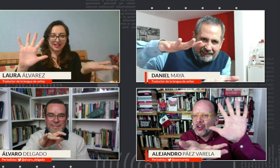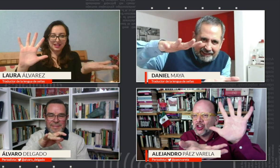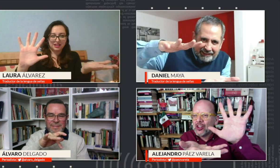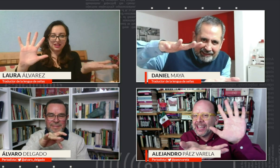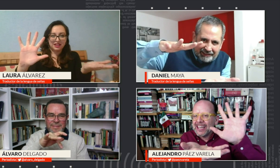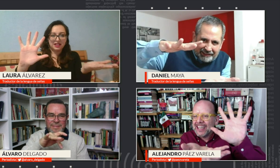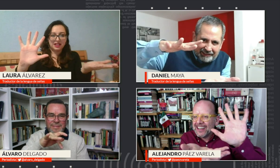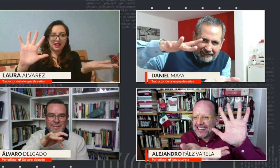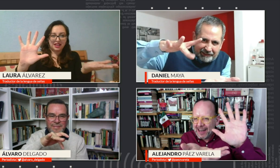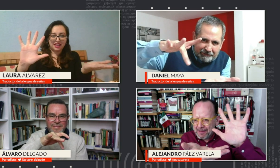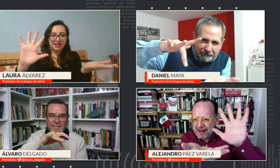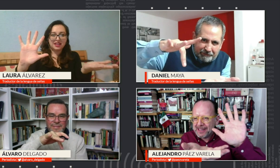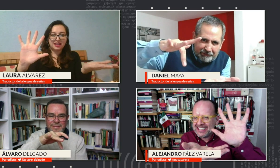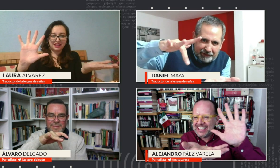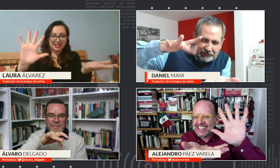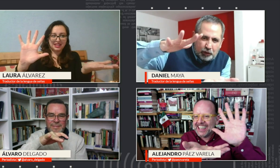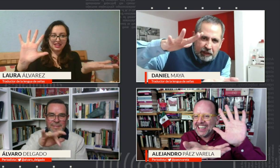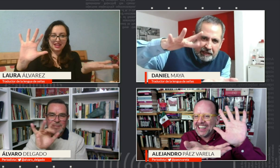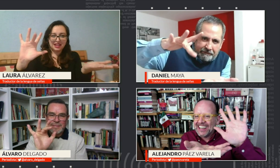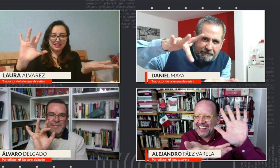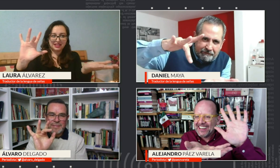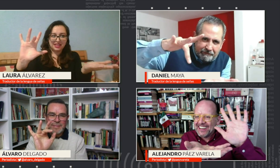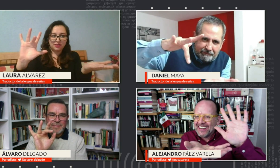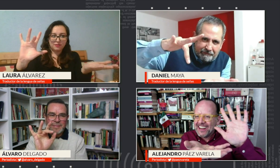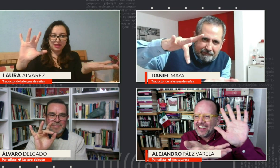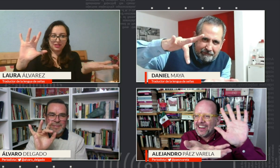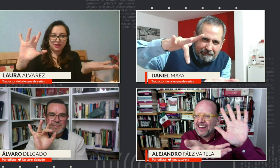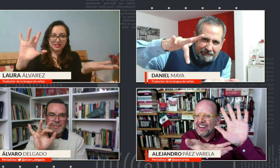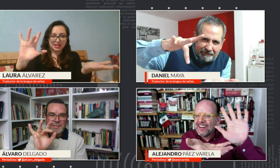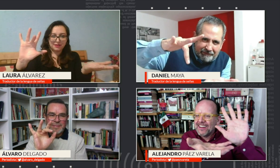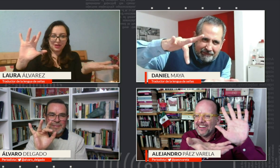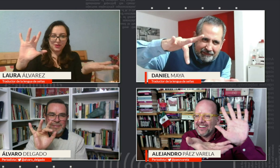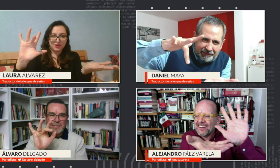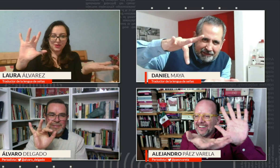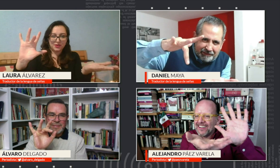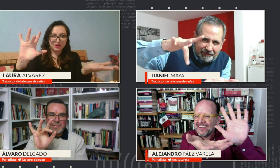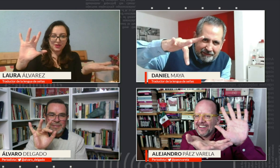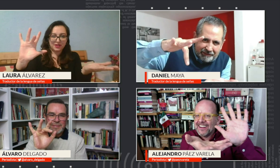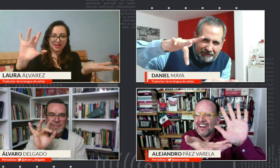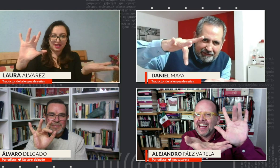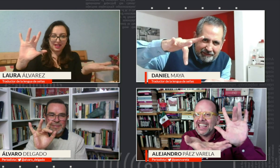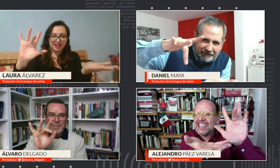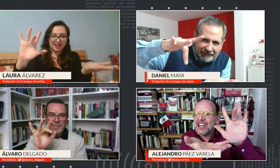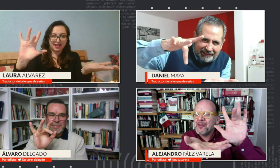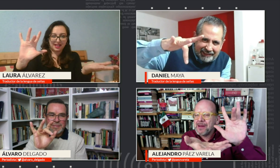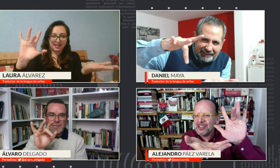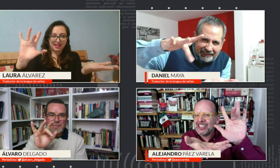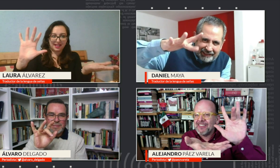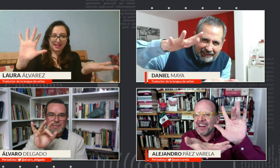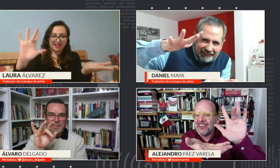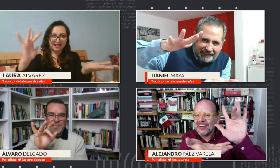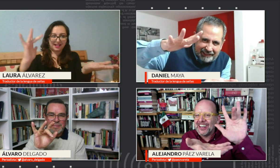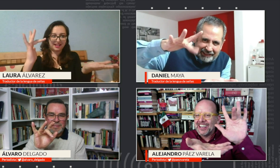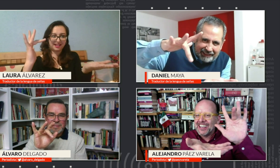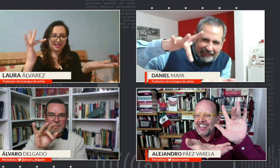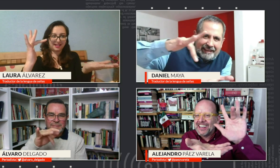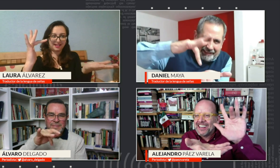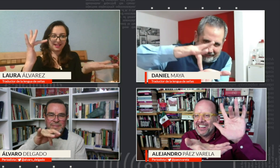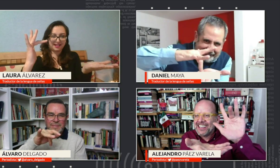Ah, con toda la palma extendida. Y el dedo medio hacia abajo. El dedo medio hacia